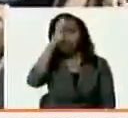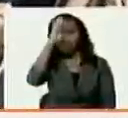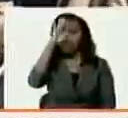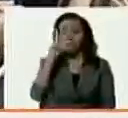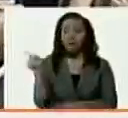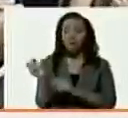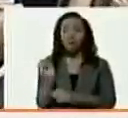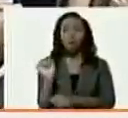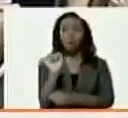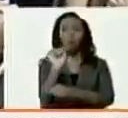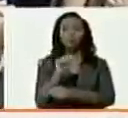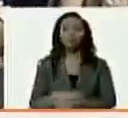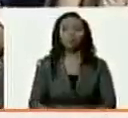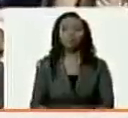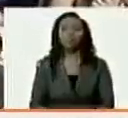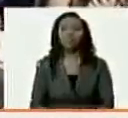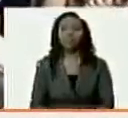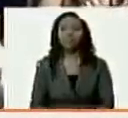Un tibio.